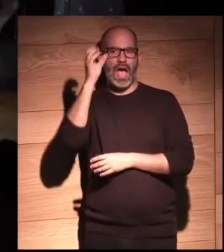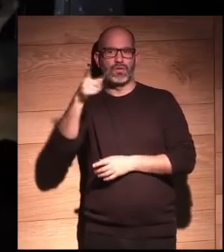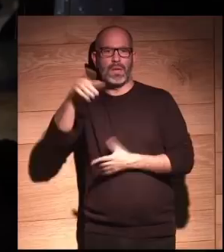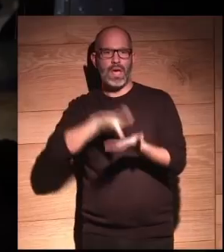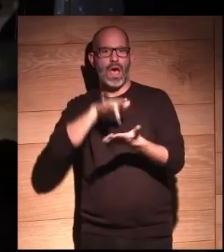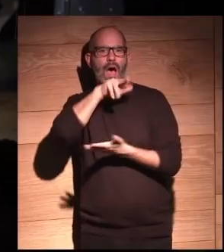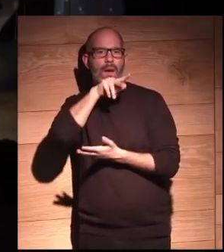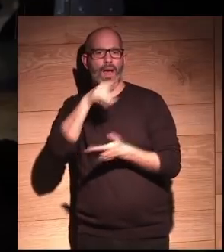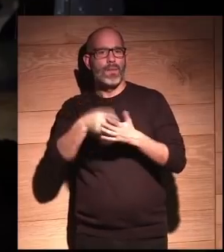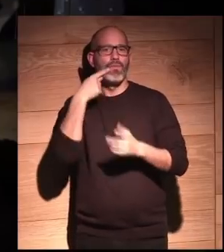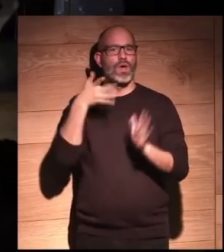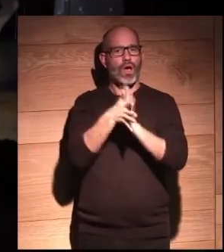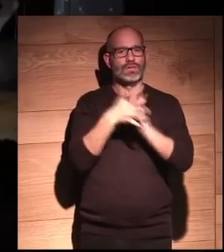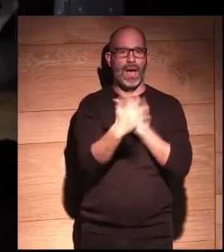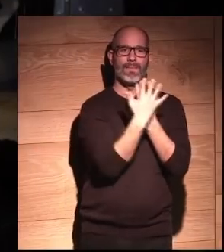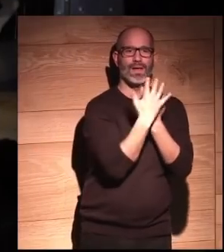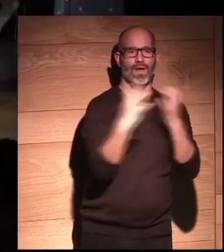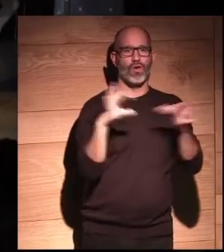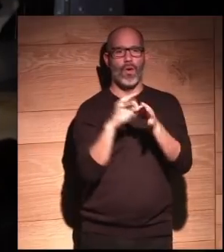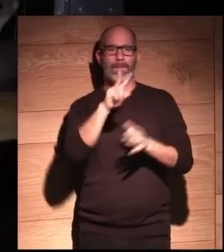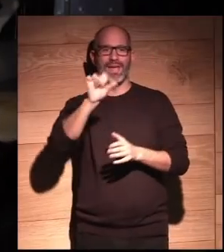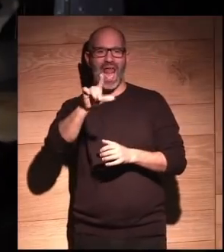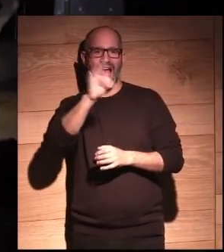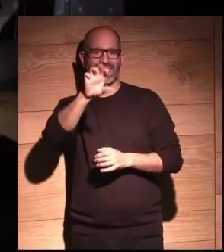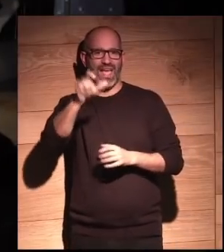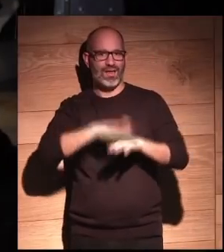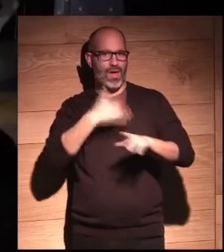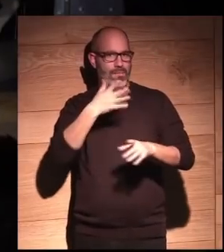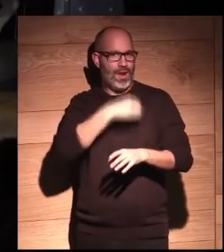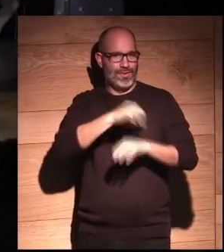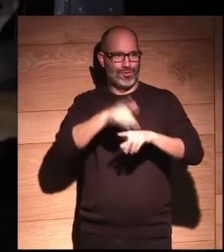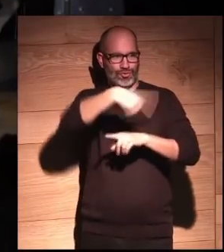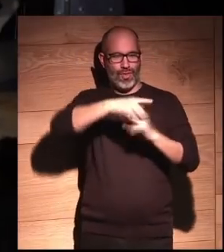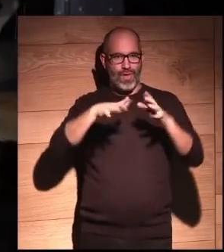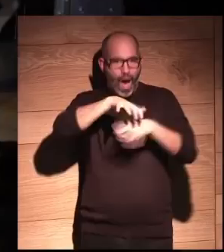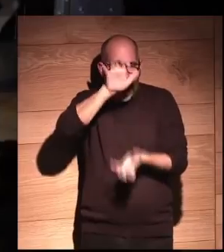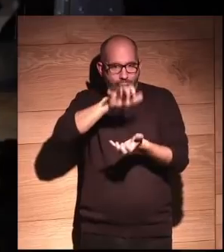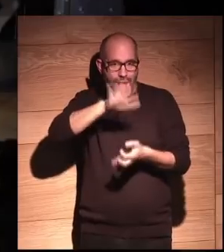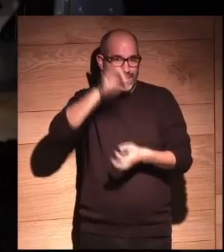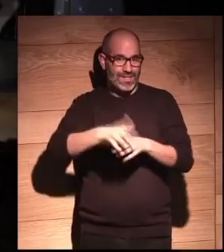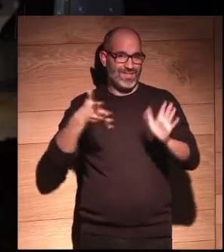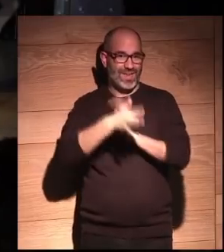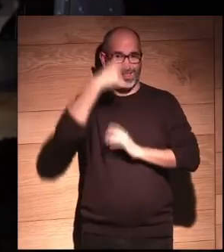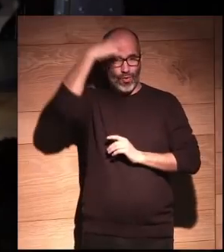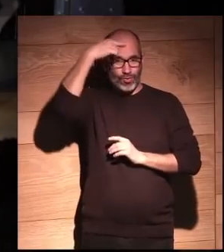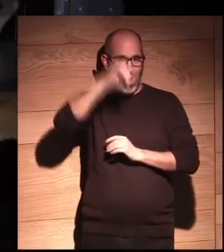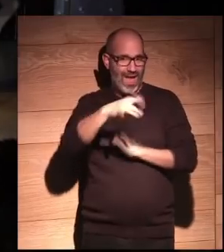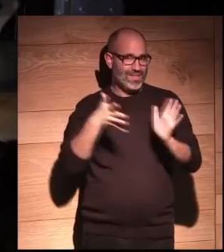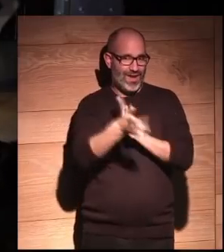tienes que hablar y dices, pues le voy a contar la relación entre lechuga y Vía Láctea. Y ya quedas como Dios, claro, si es que es lo bueno de tener cultura, lo decía